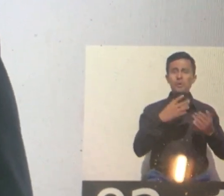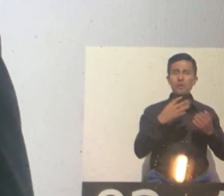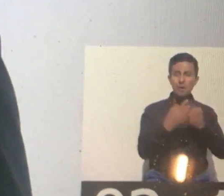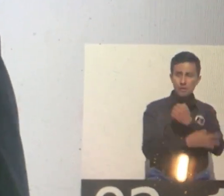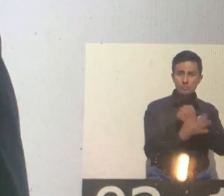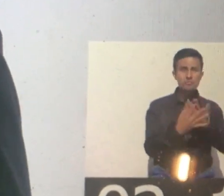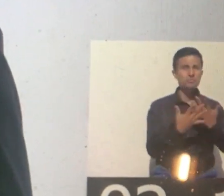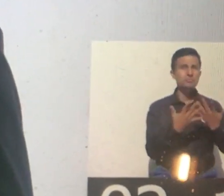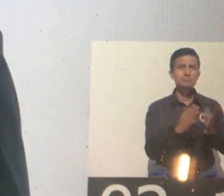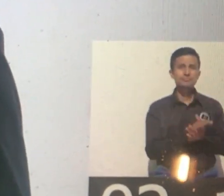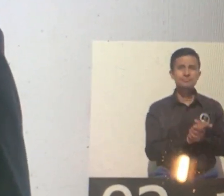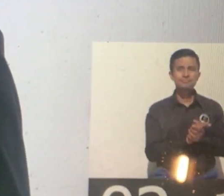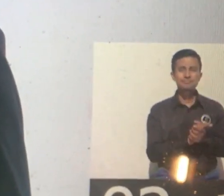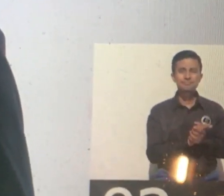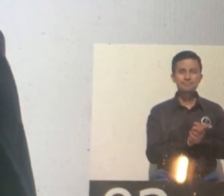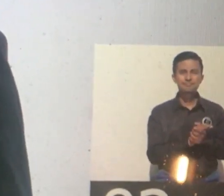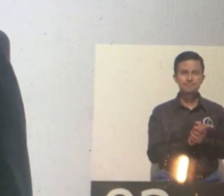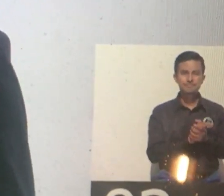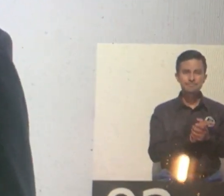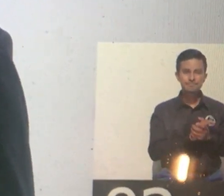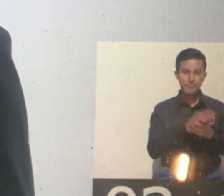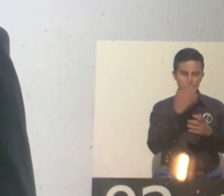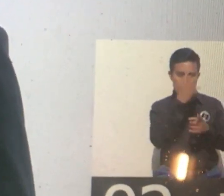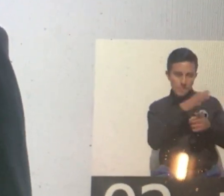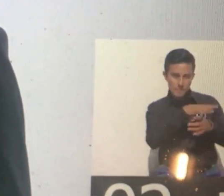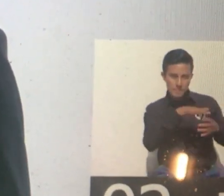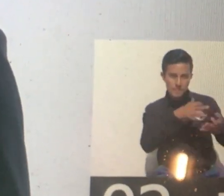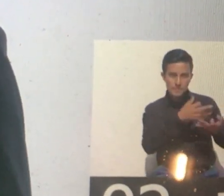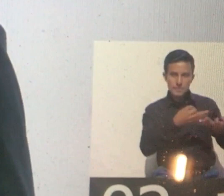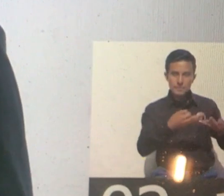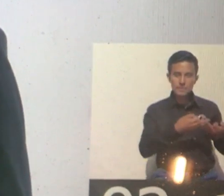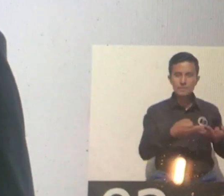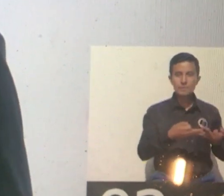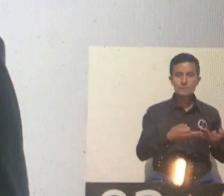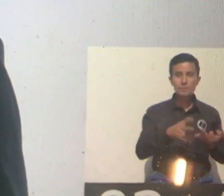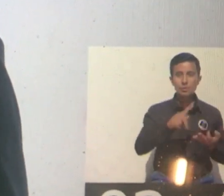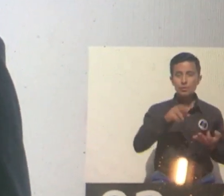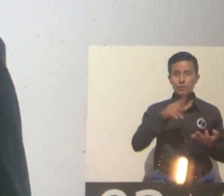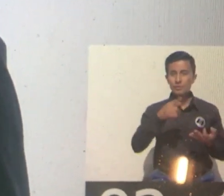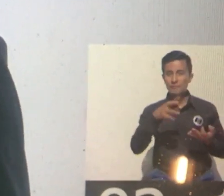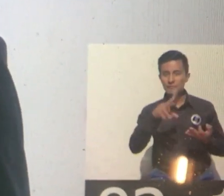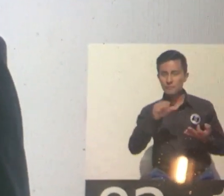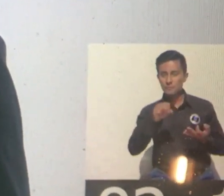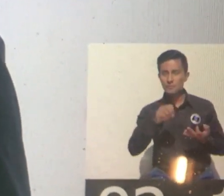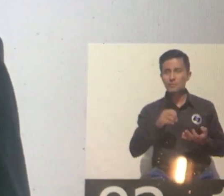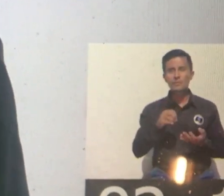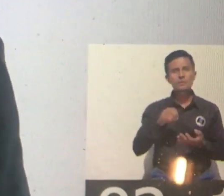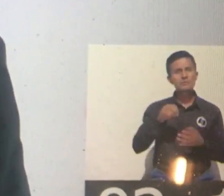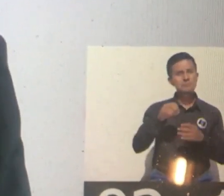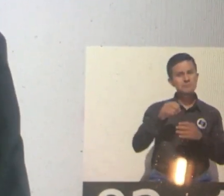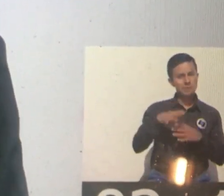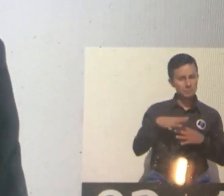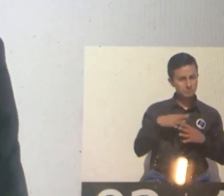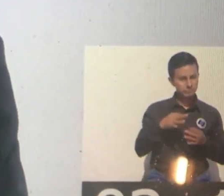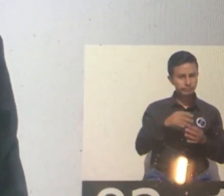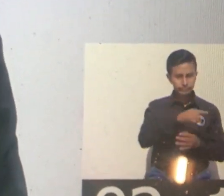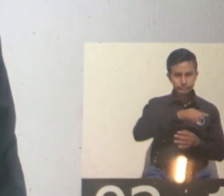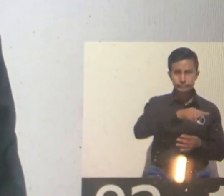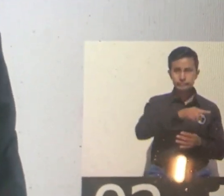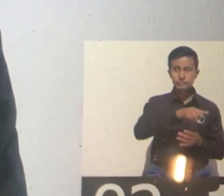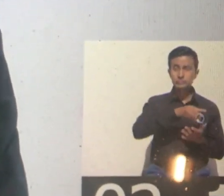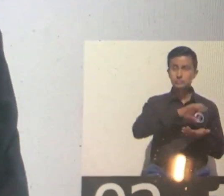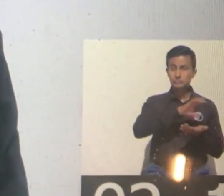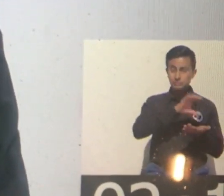ingenieros topos y vamos a contratar a nuestra gente y vamos a hacer esos razonamientos municipales solamente